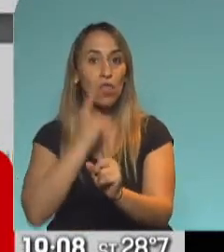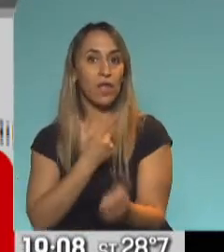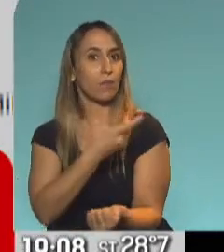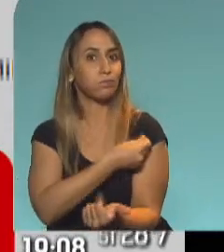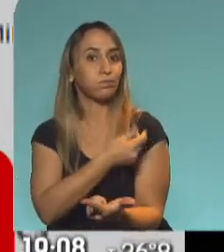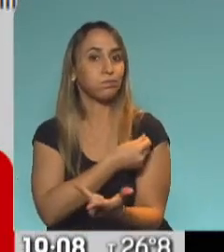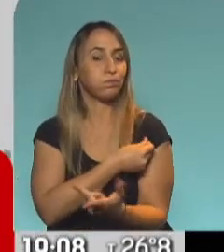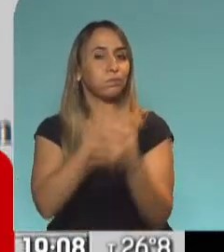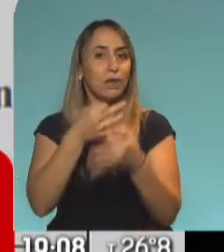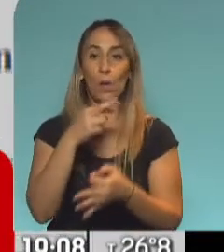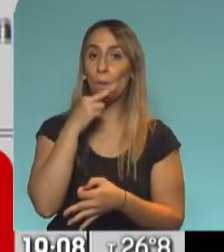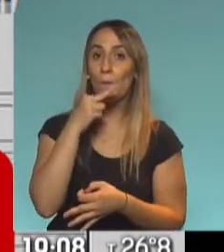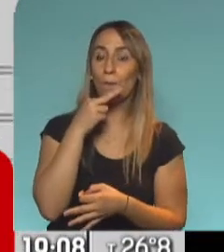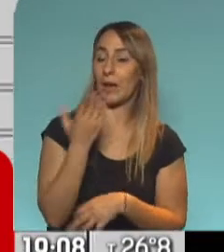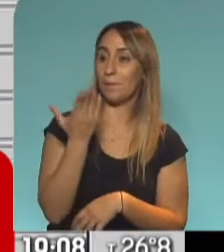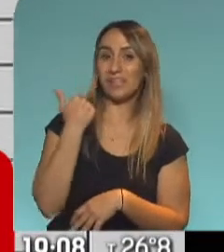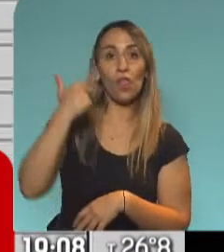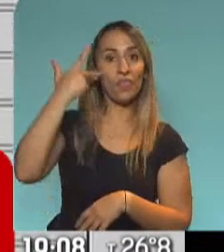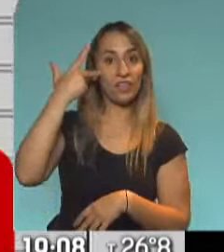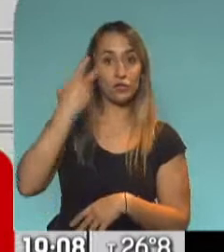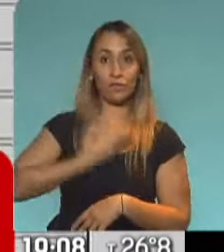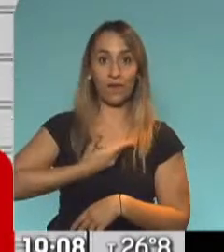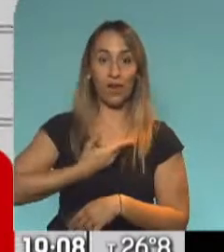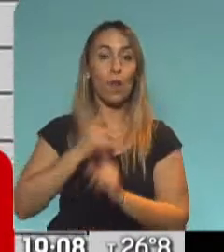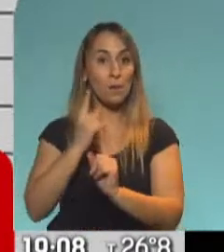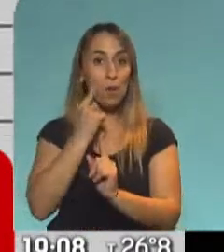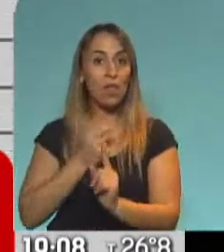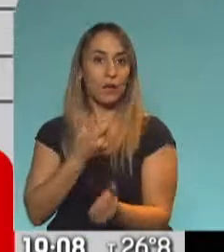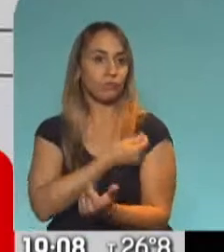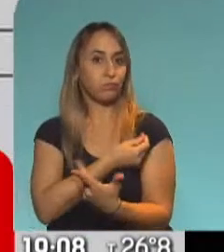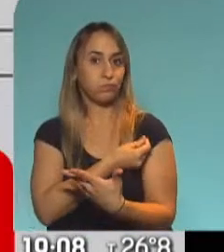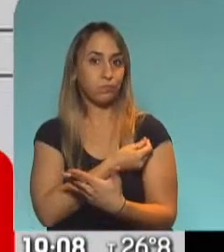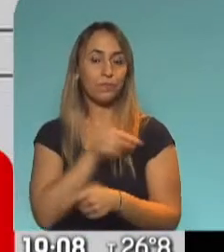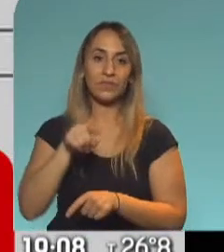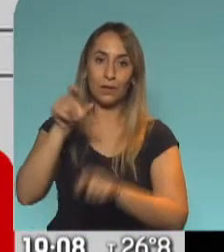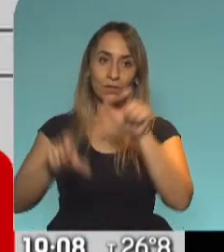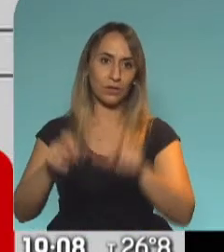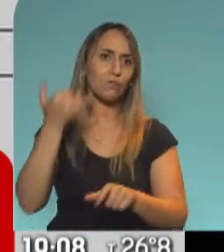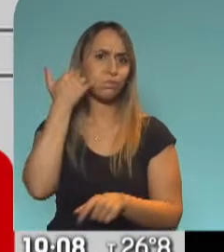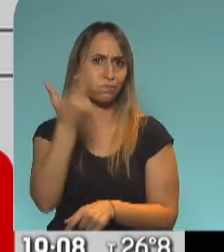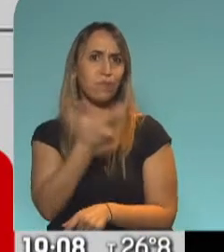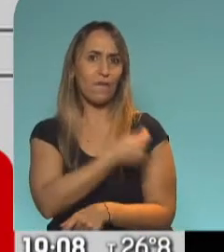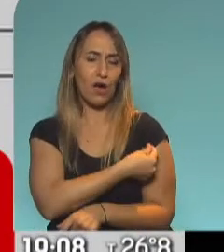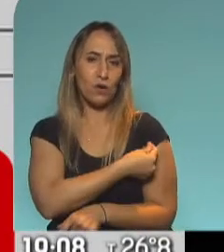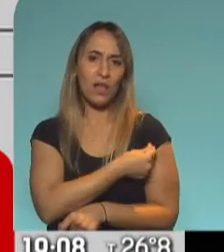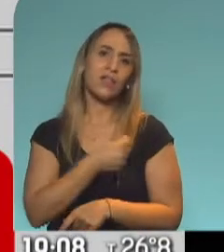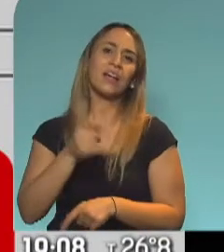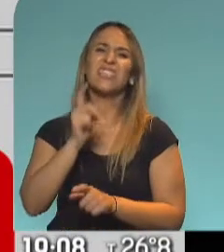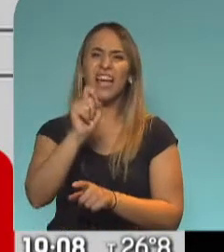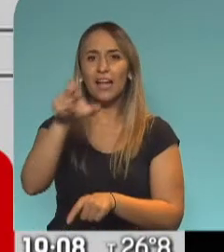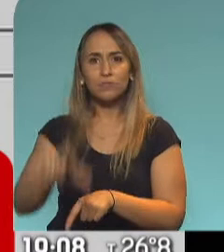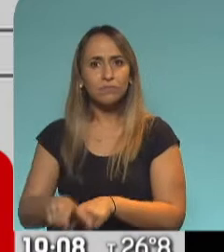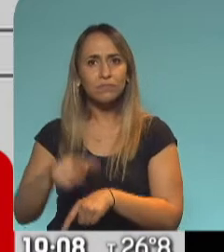viernes pasado, el 18 de febrero. Allí se habla de las personas vacunadas por personal del Hospital Posadas.